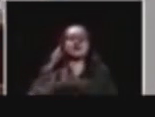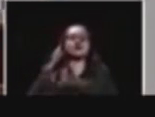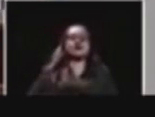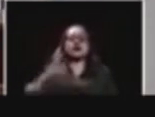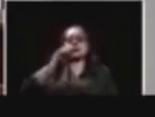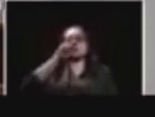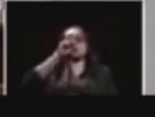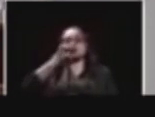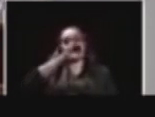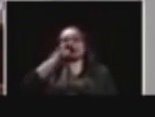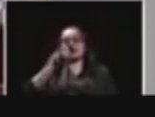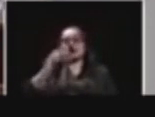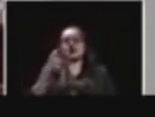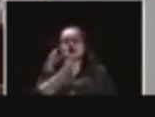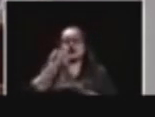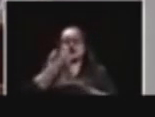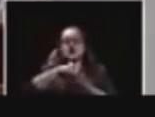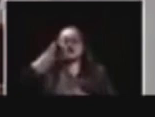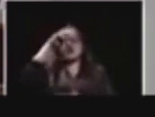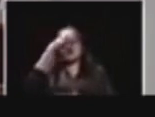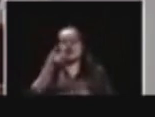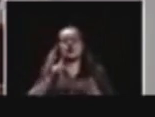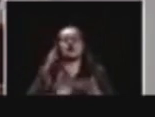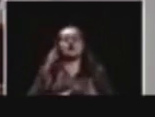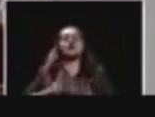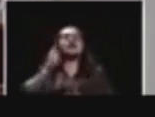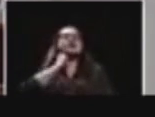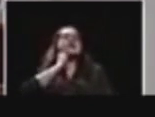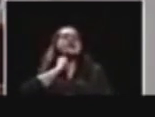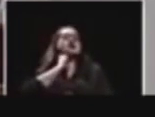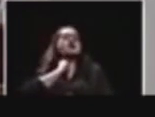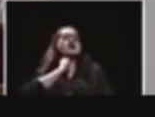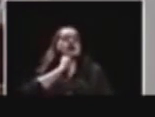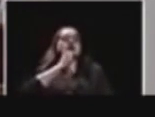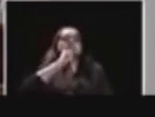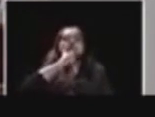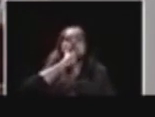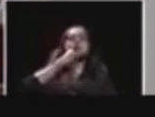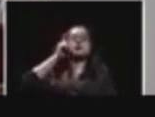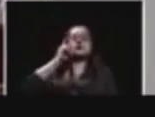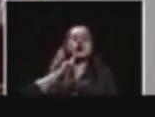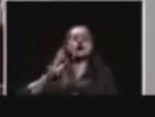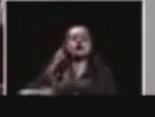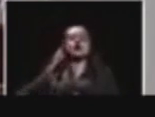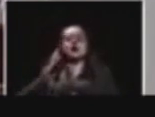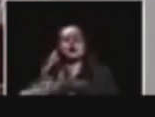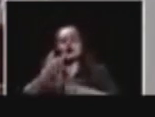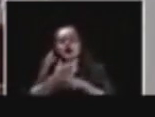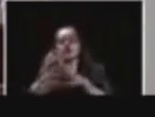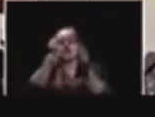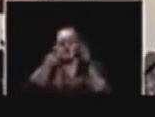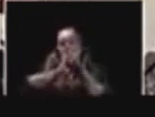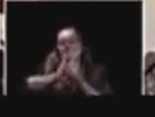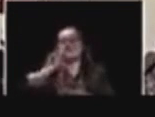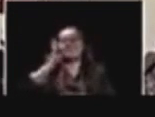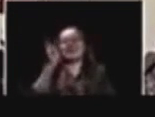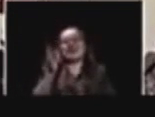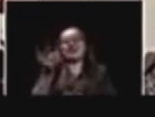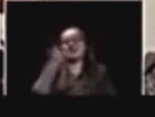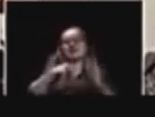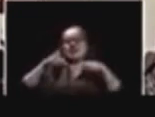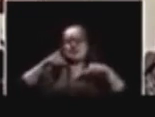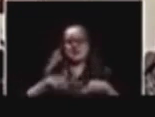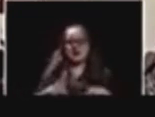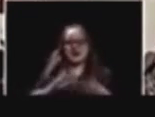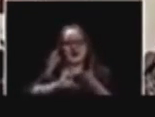de Justicia de la Ciudad de México, senadores, gobernadores, muchas gracias por su presencia,